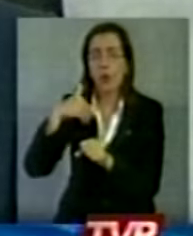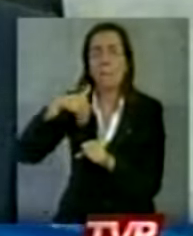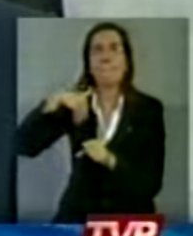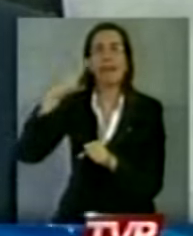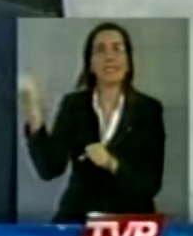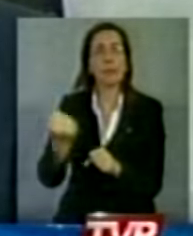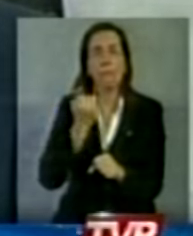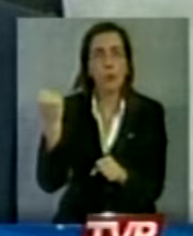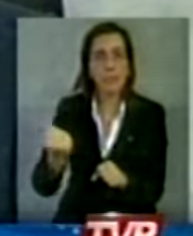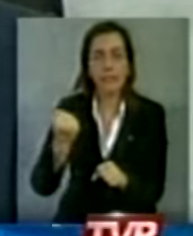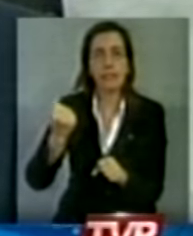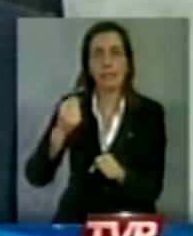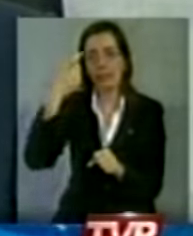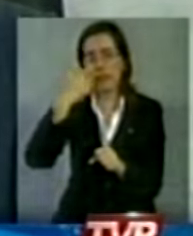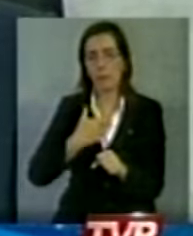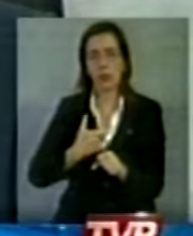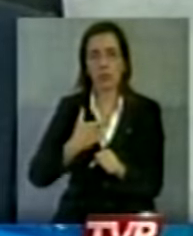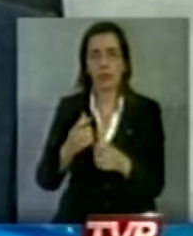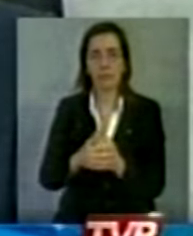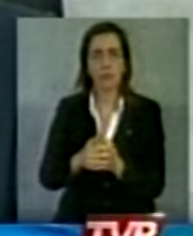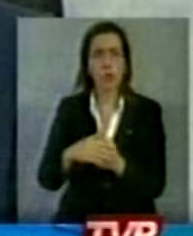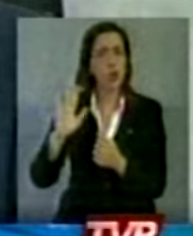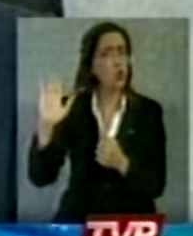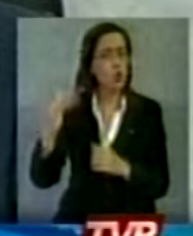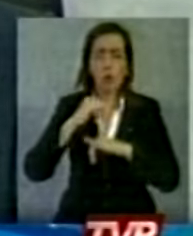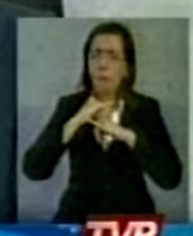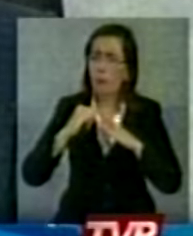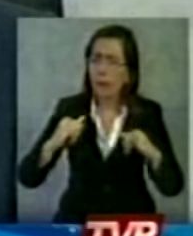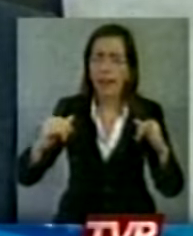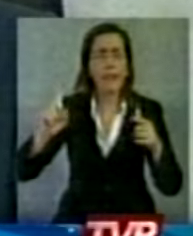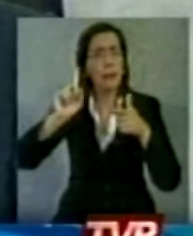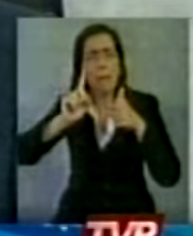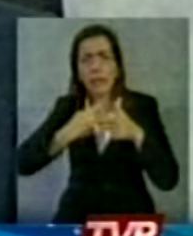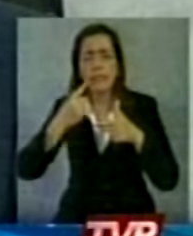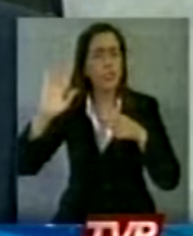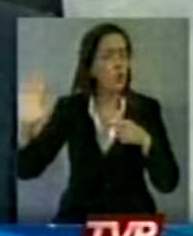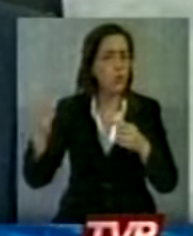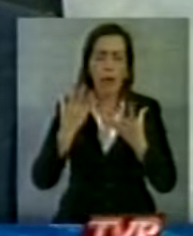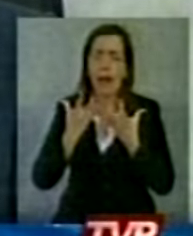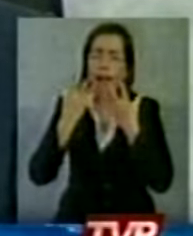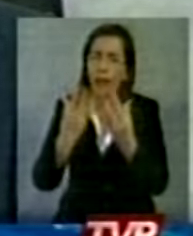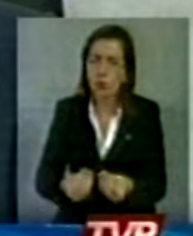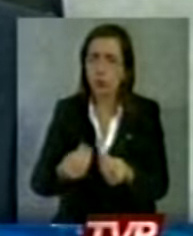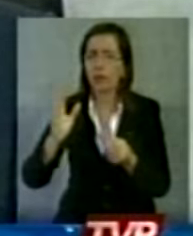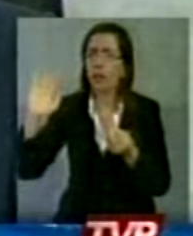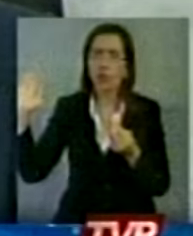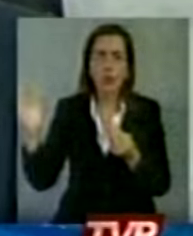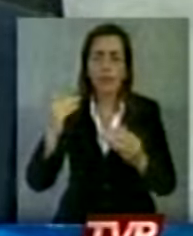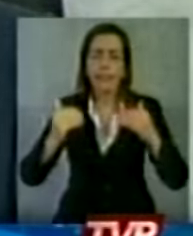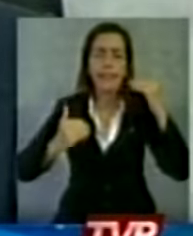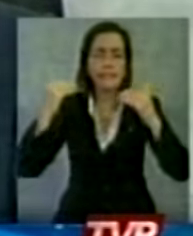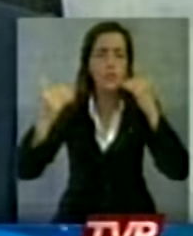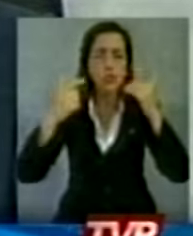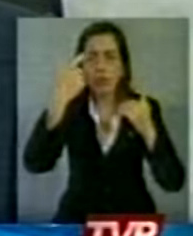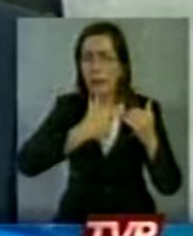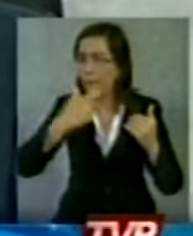suprema dignidad del hombre. Todas las políticas públicas, la ayuda social directa y la del desarrollo de las